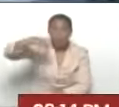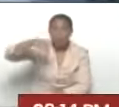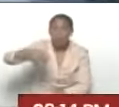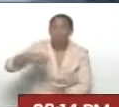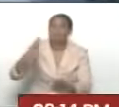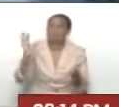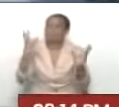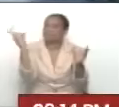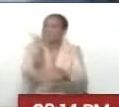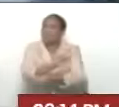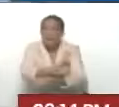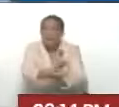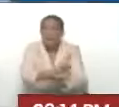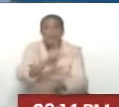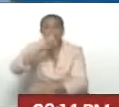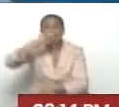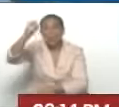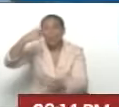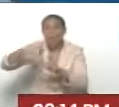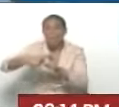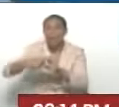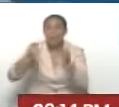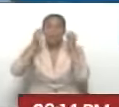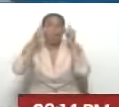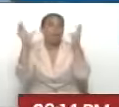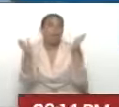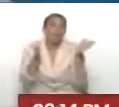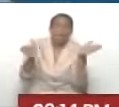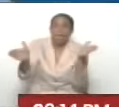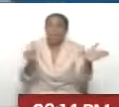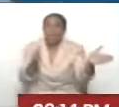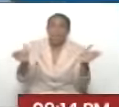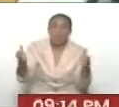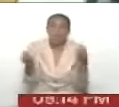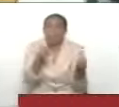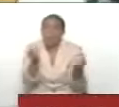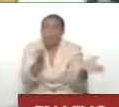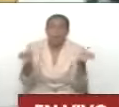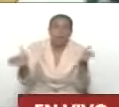que... pa' con Maduro más. Y yo dije, bueno, si Maduro mañana para allá voy.